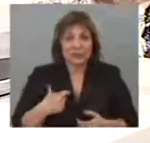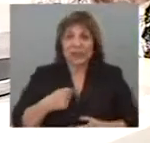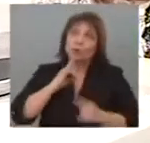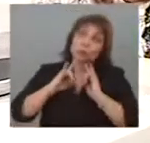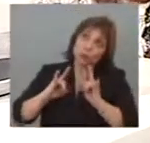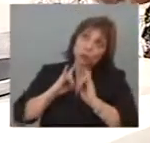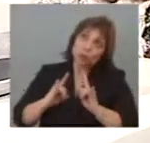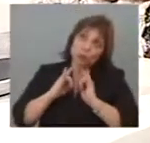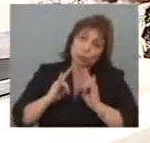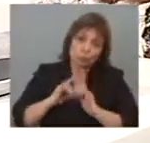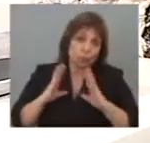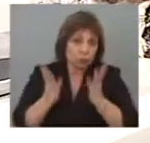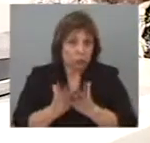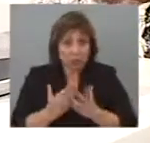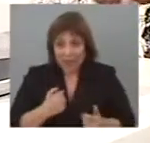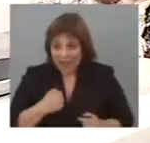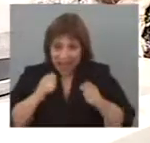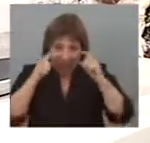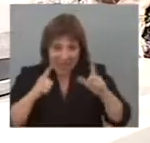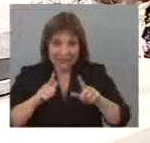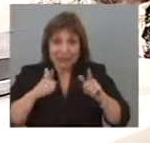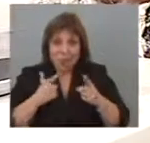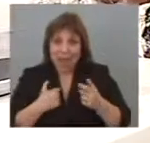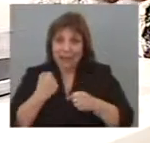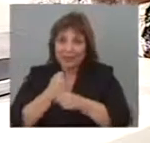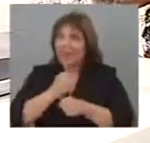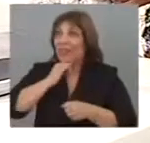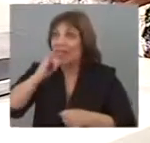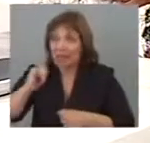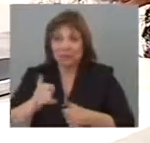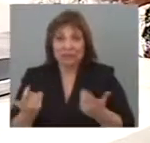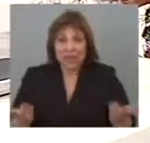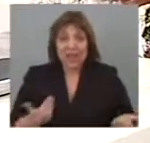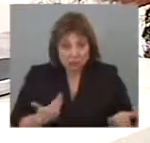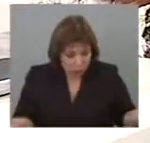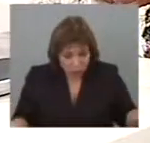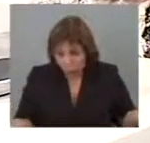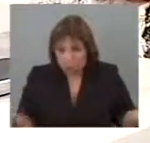la comunidad también no está alerta, no denuncia, no se plantea